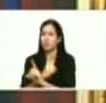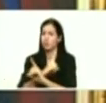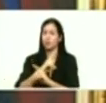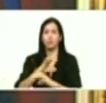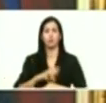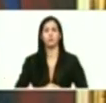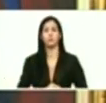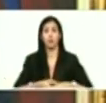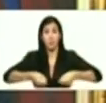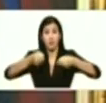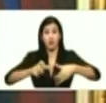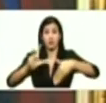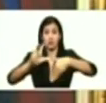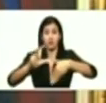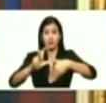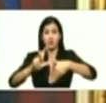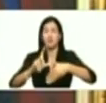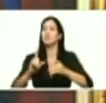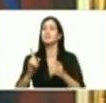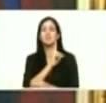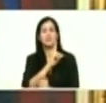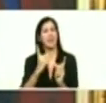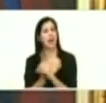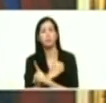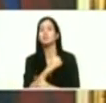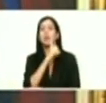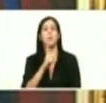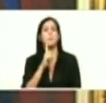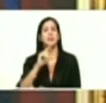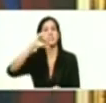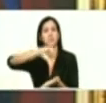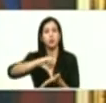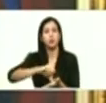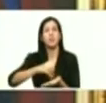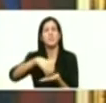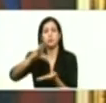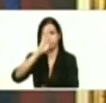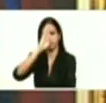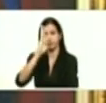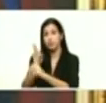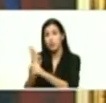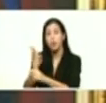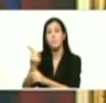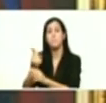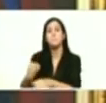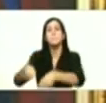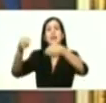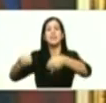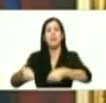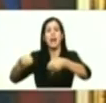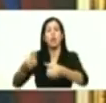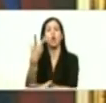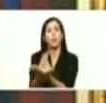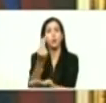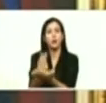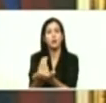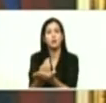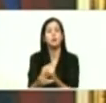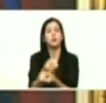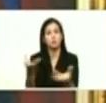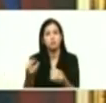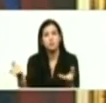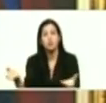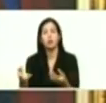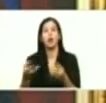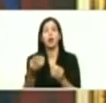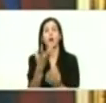abastos bicentenarios en los centros de distribución directa de los mercados comunales y las comunidades en manos